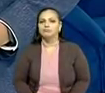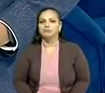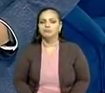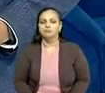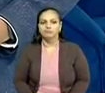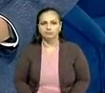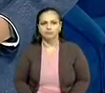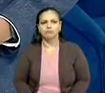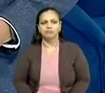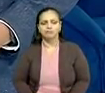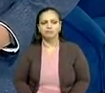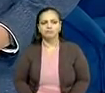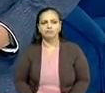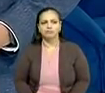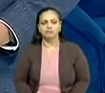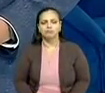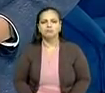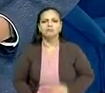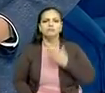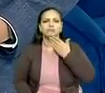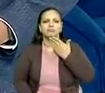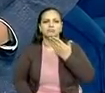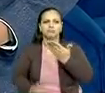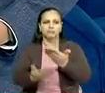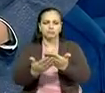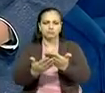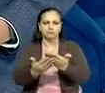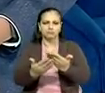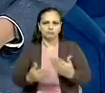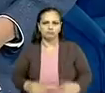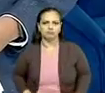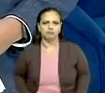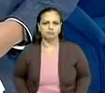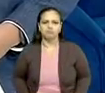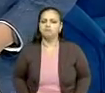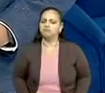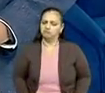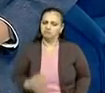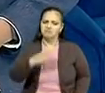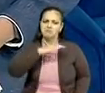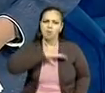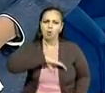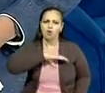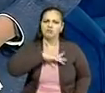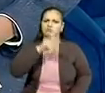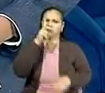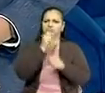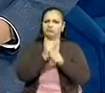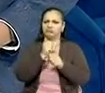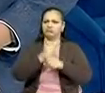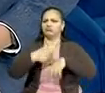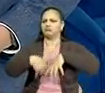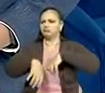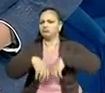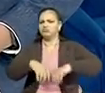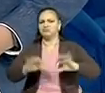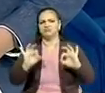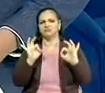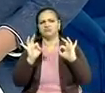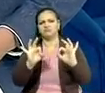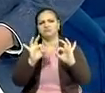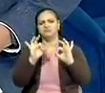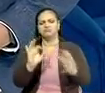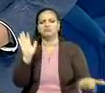Muy bien, perfecto. Muchísimas gracias, mi querido Jorge, por tu información. Bien, aplausos para la policía en este operativo Jaque Mate